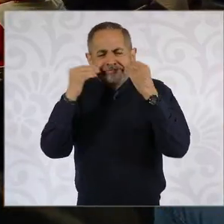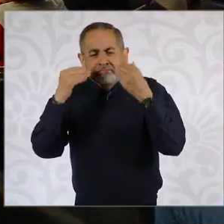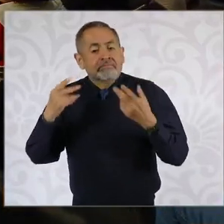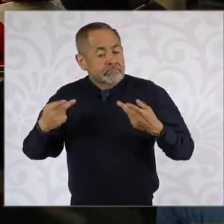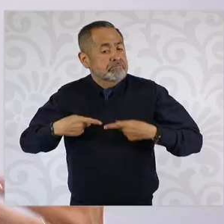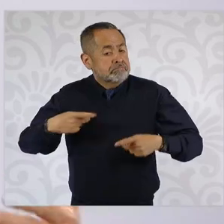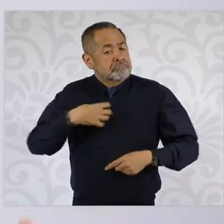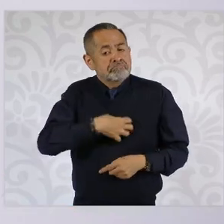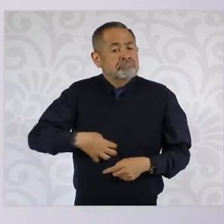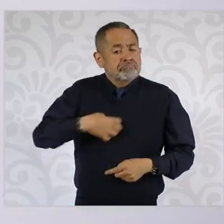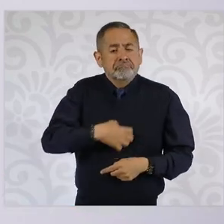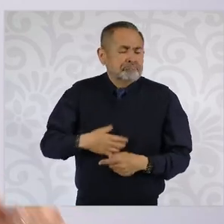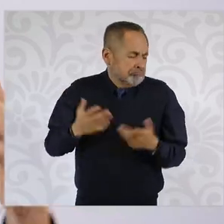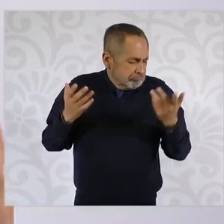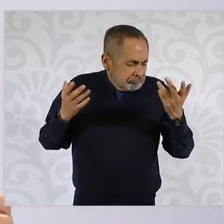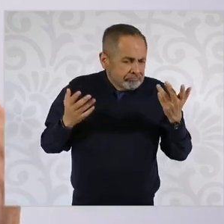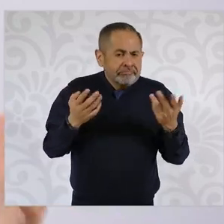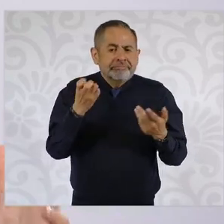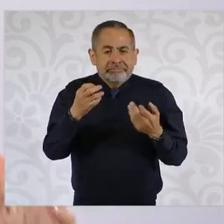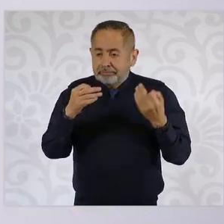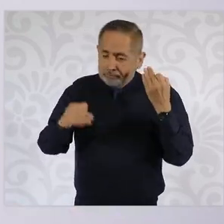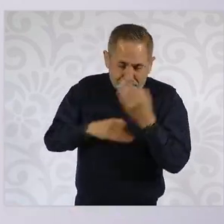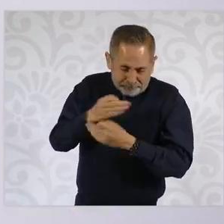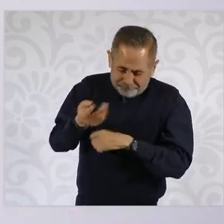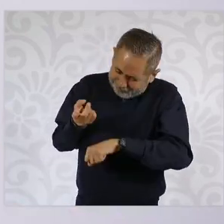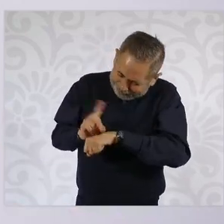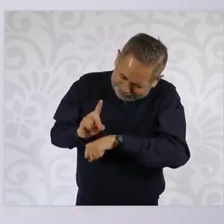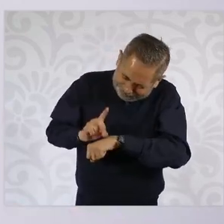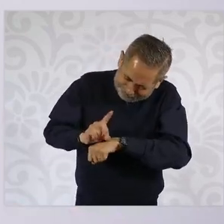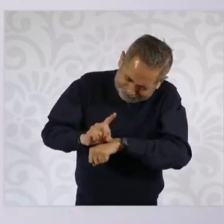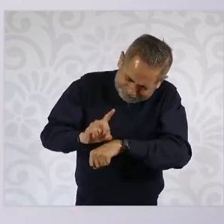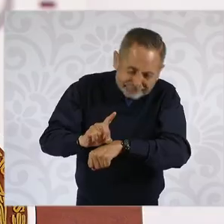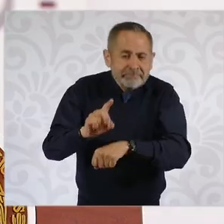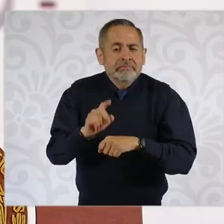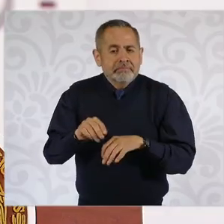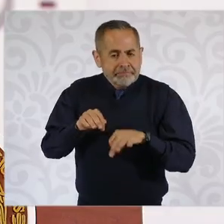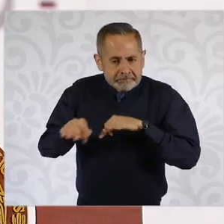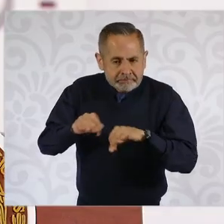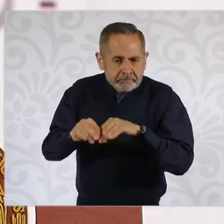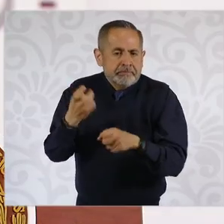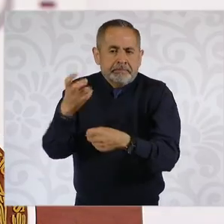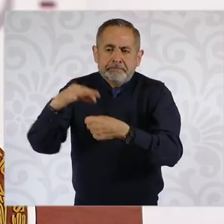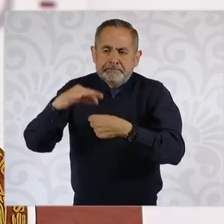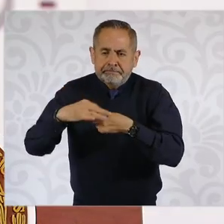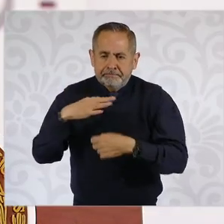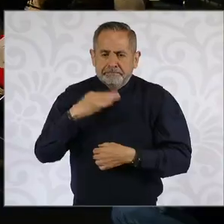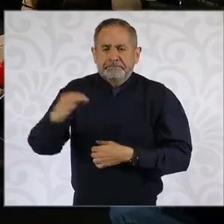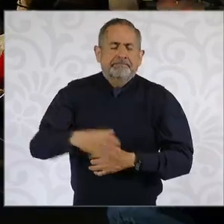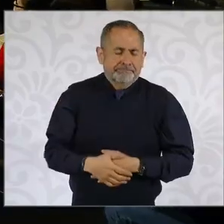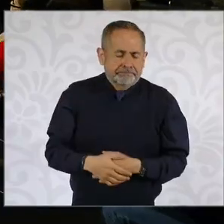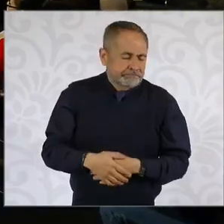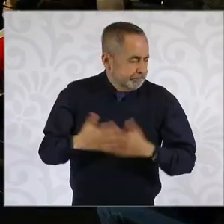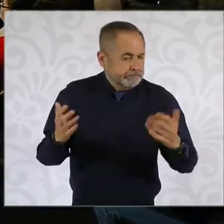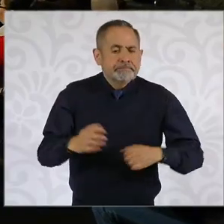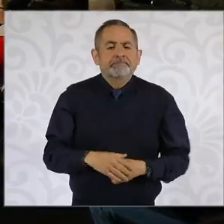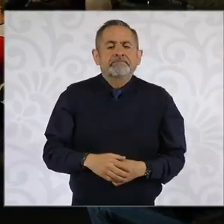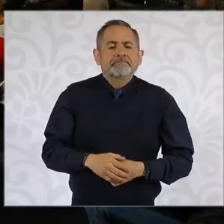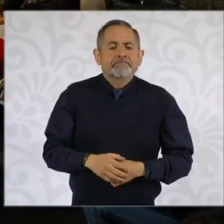Y claro, pues tenemos que trabajar todos los días, para eso nos eligieron. Bueno, cerramos